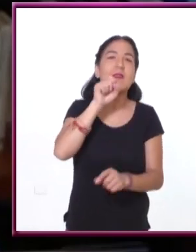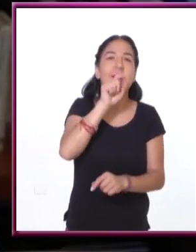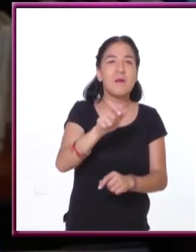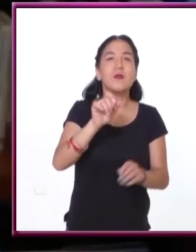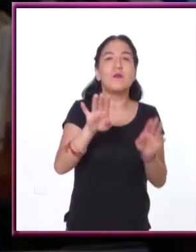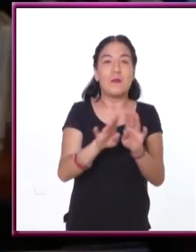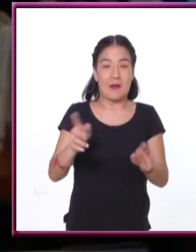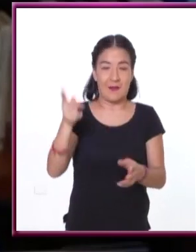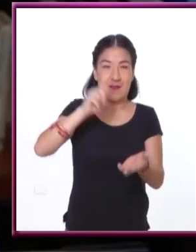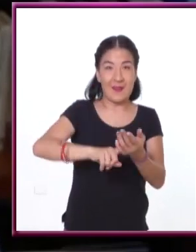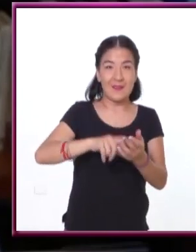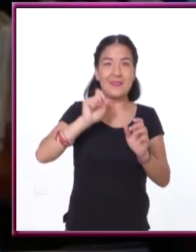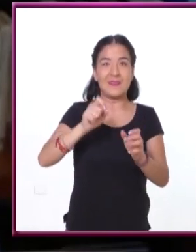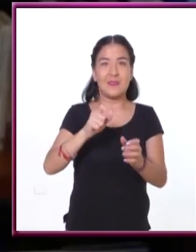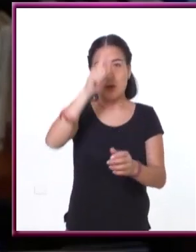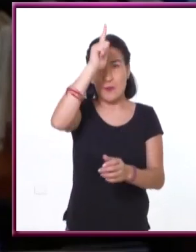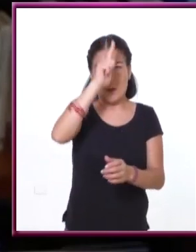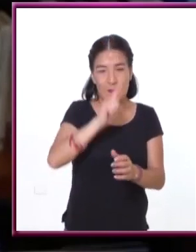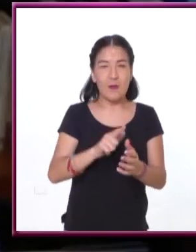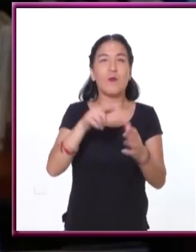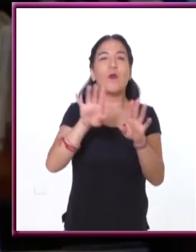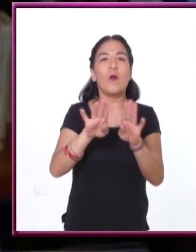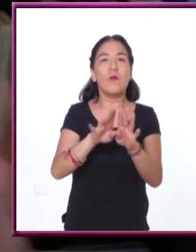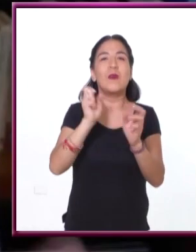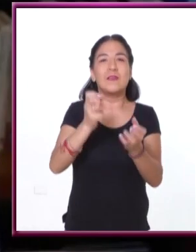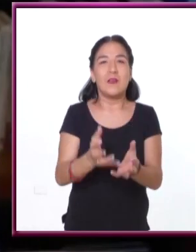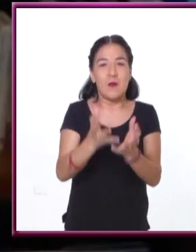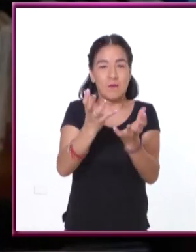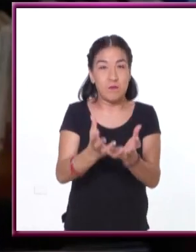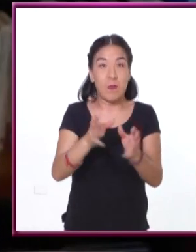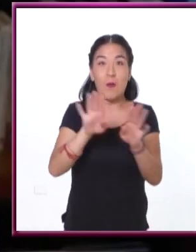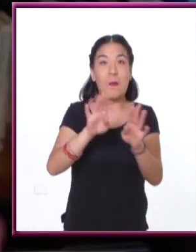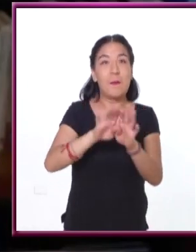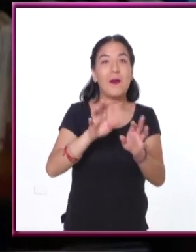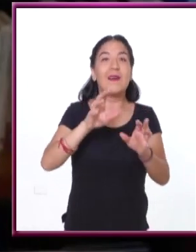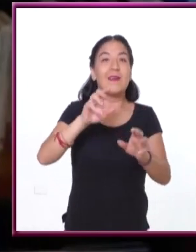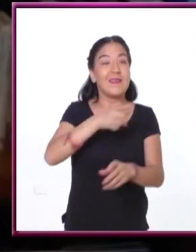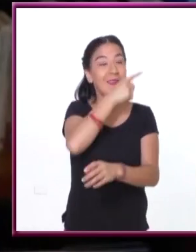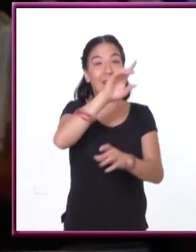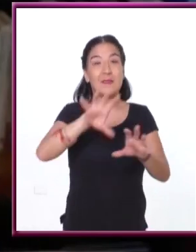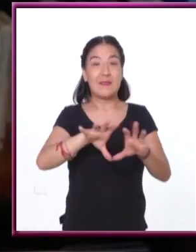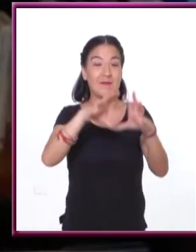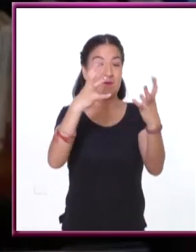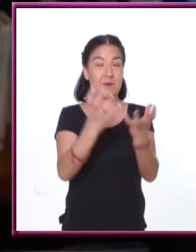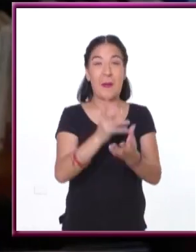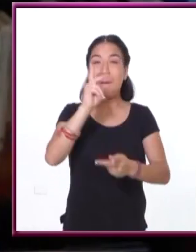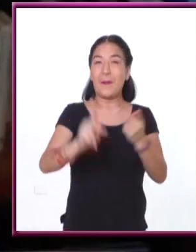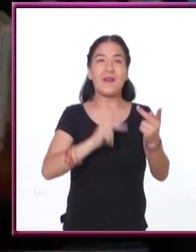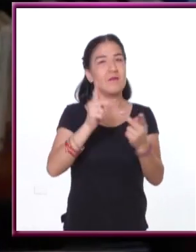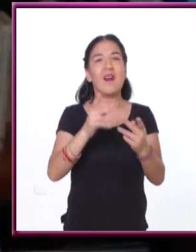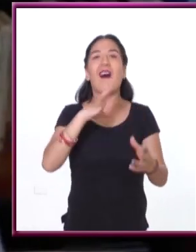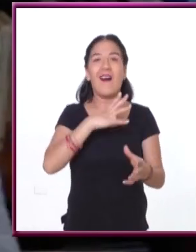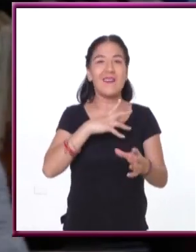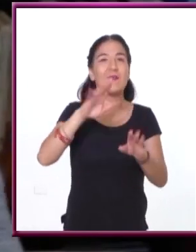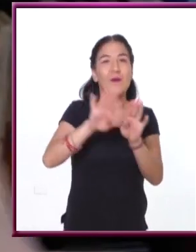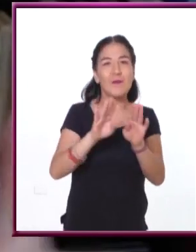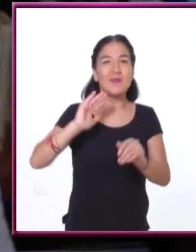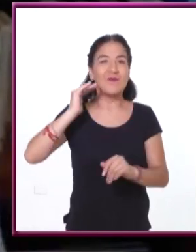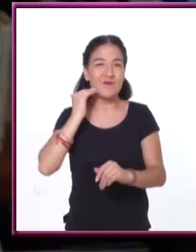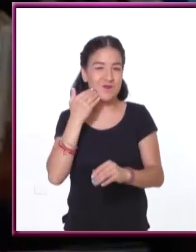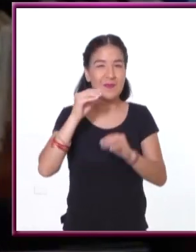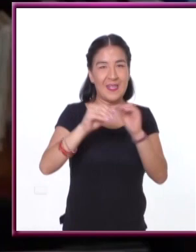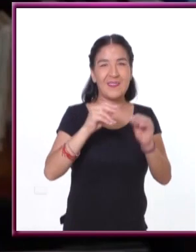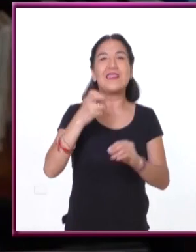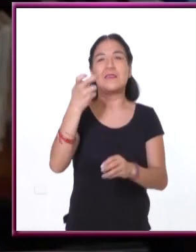de la luna era rugosa, no era una esfera perfecta, como decía Aristóteles, rompiendo